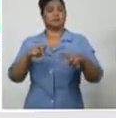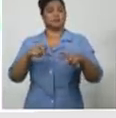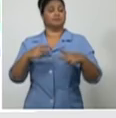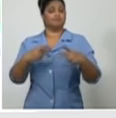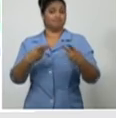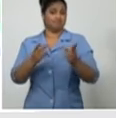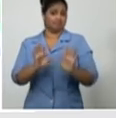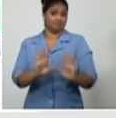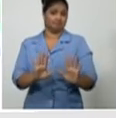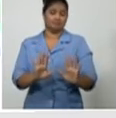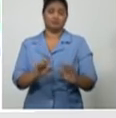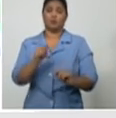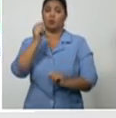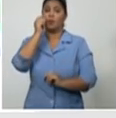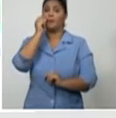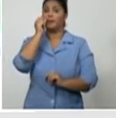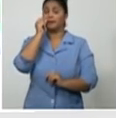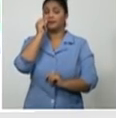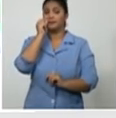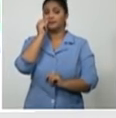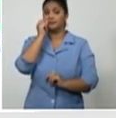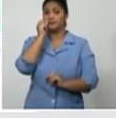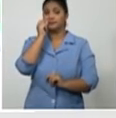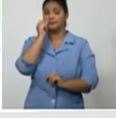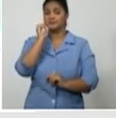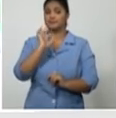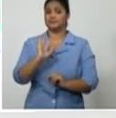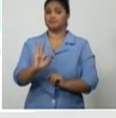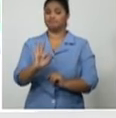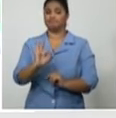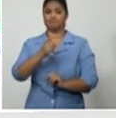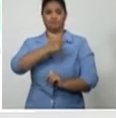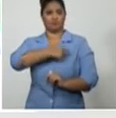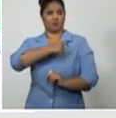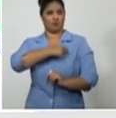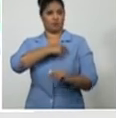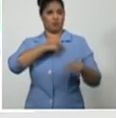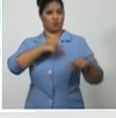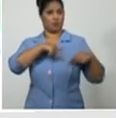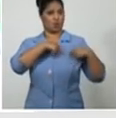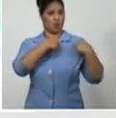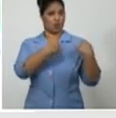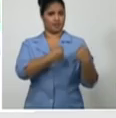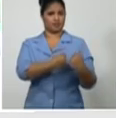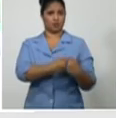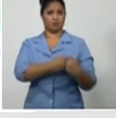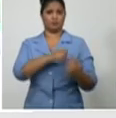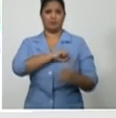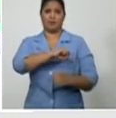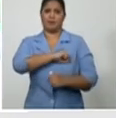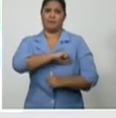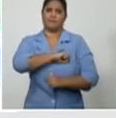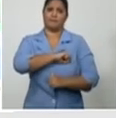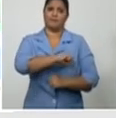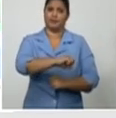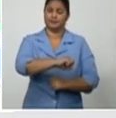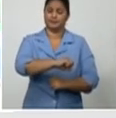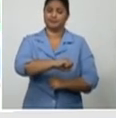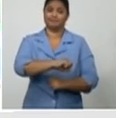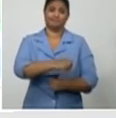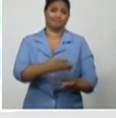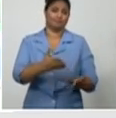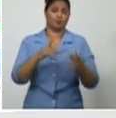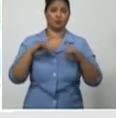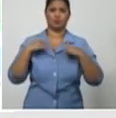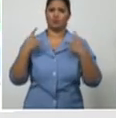determinado, el paciente hizo una parada cardíaca y fallece. Lamentamos mucho este